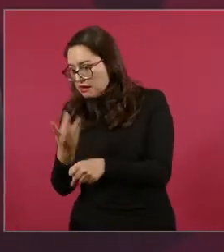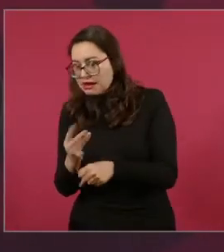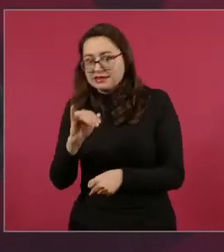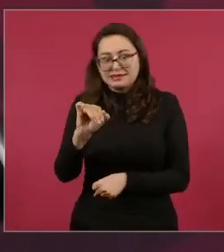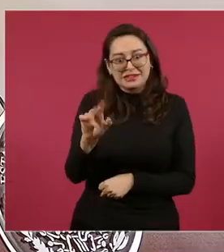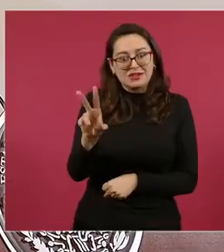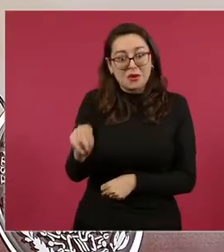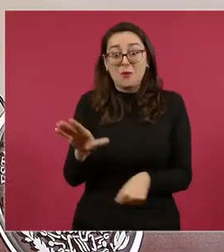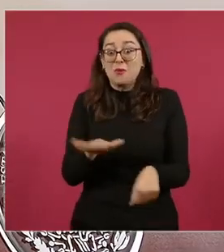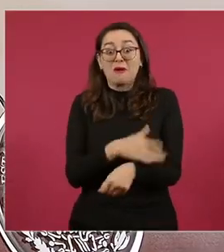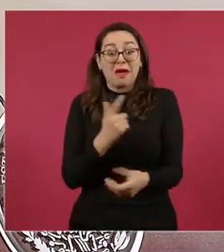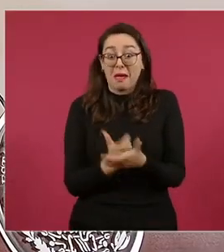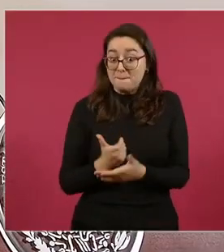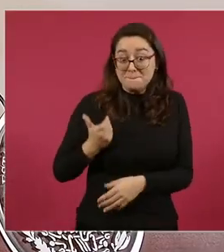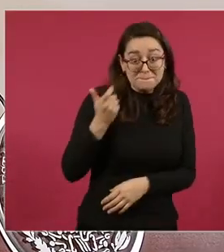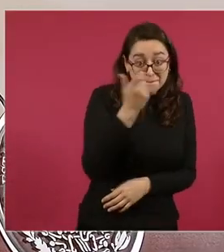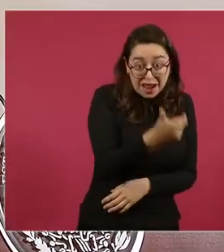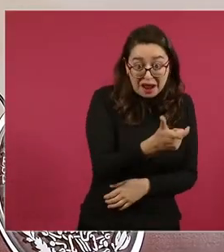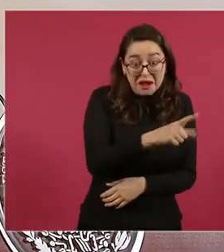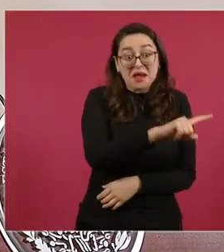de que le den mantenimiento